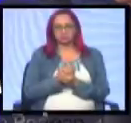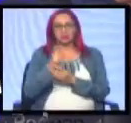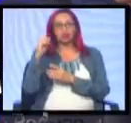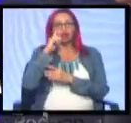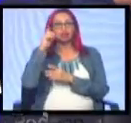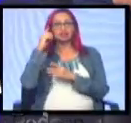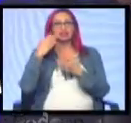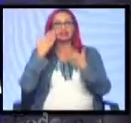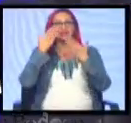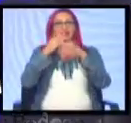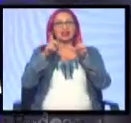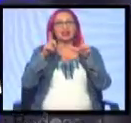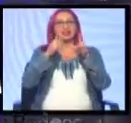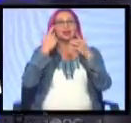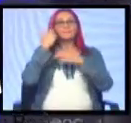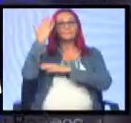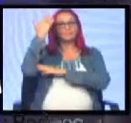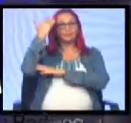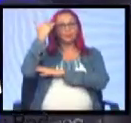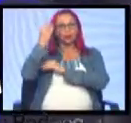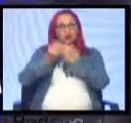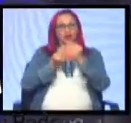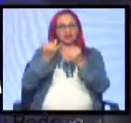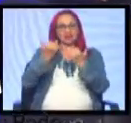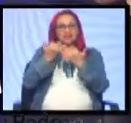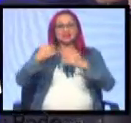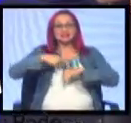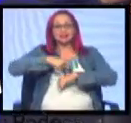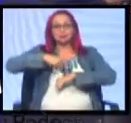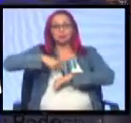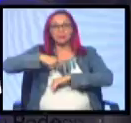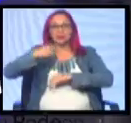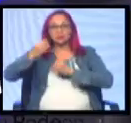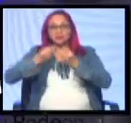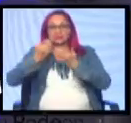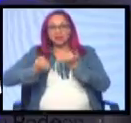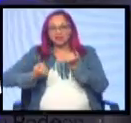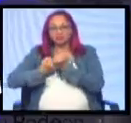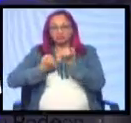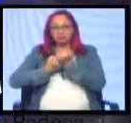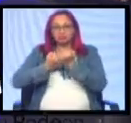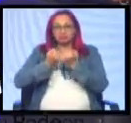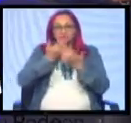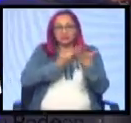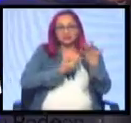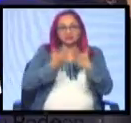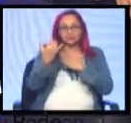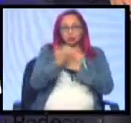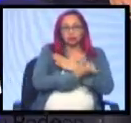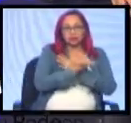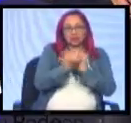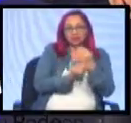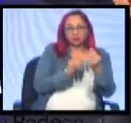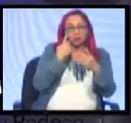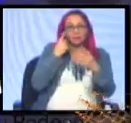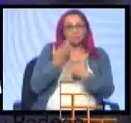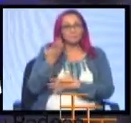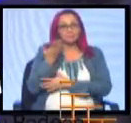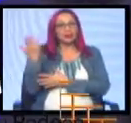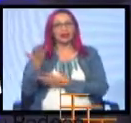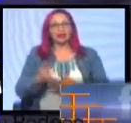se dirigen y el por qué en este momento se está impulsando este proyecto para